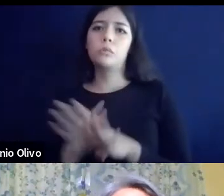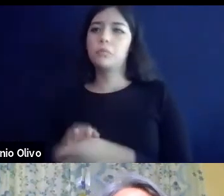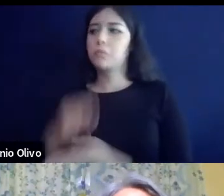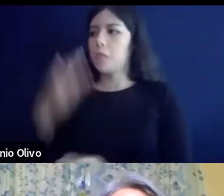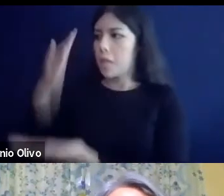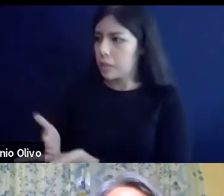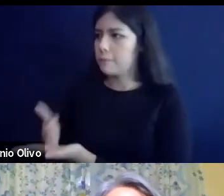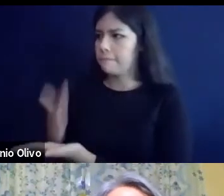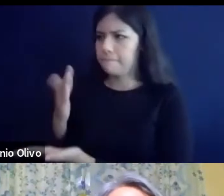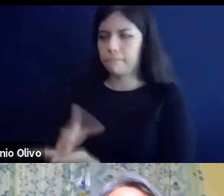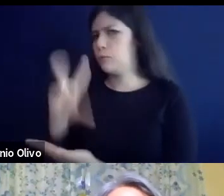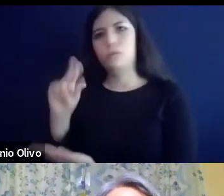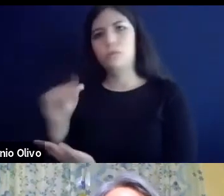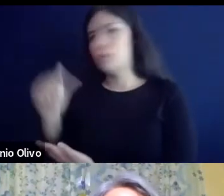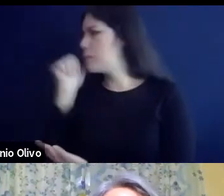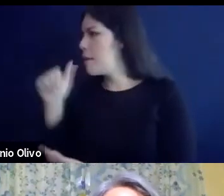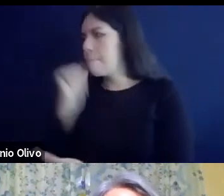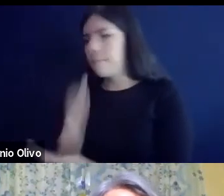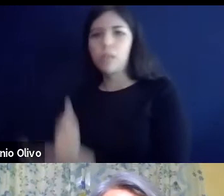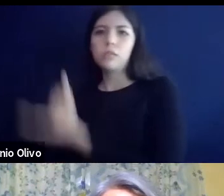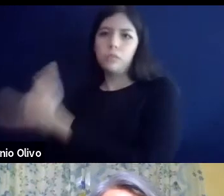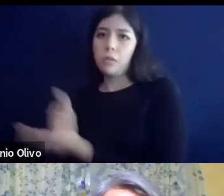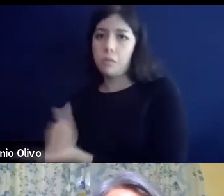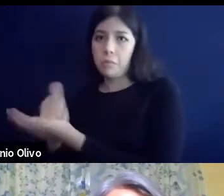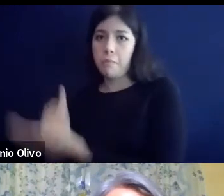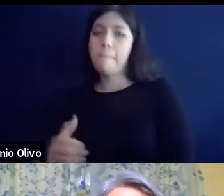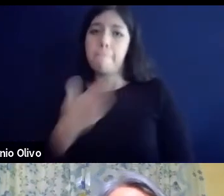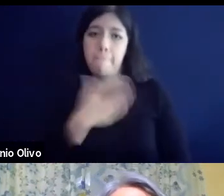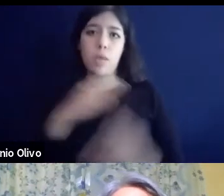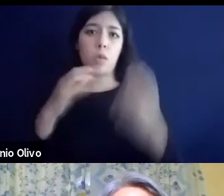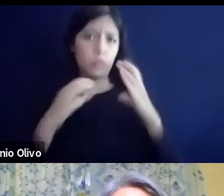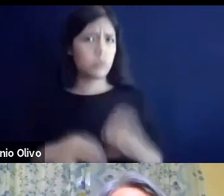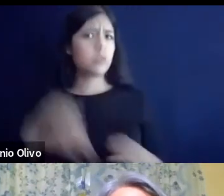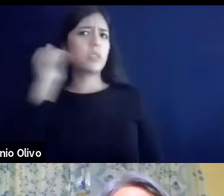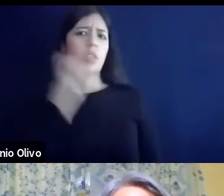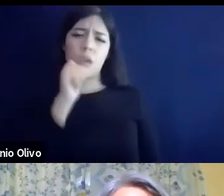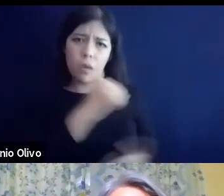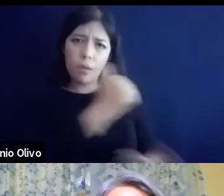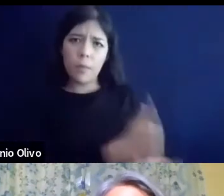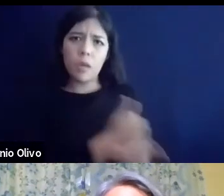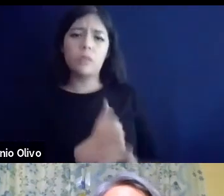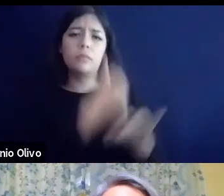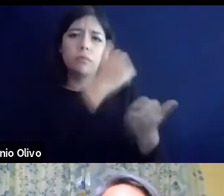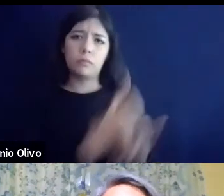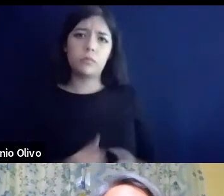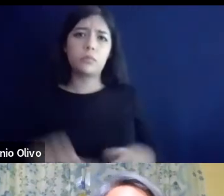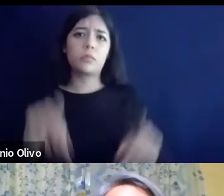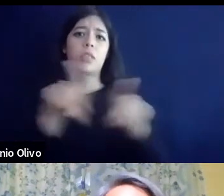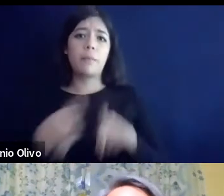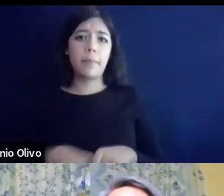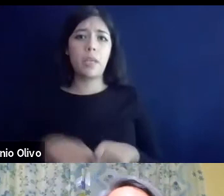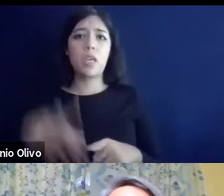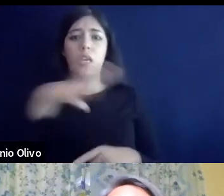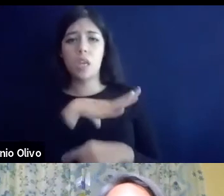En la discapacidad motriz hizo, como dice Gabriel, sobre todo en las discapacidades psicosociales, ahí